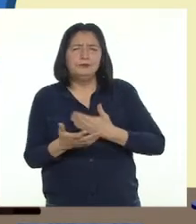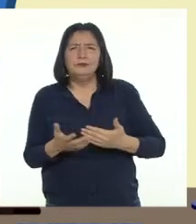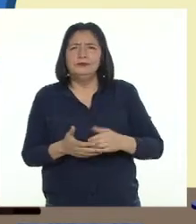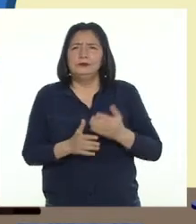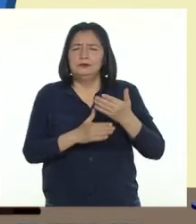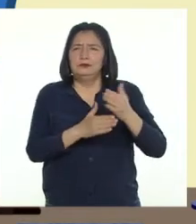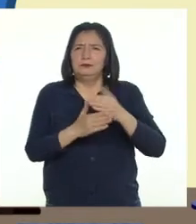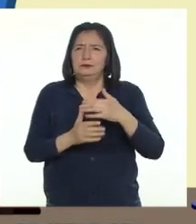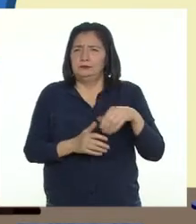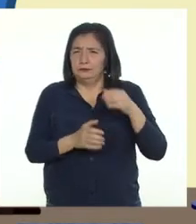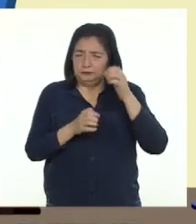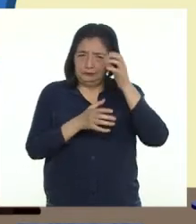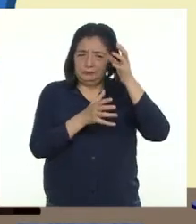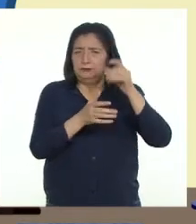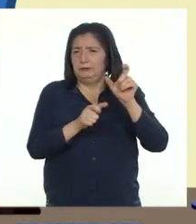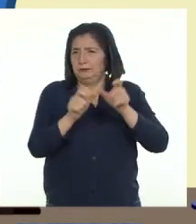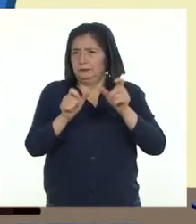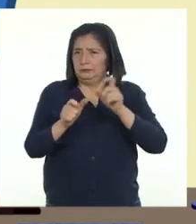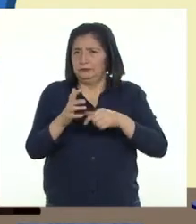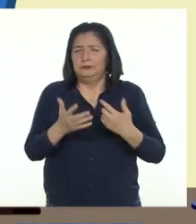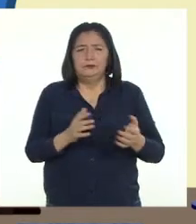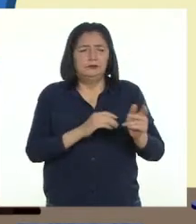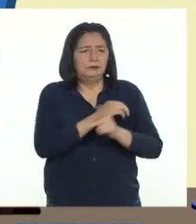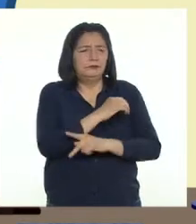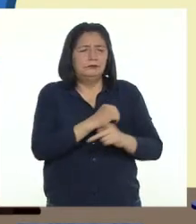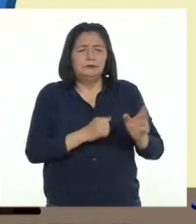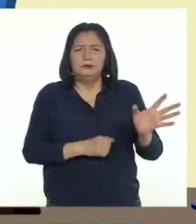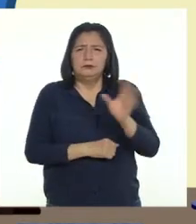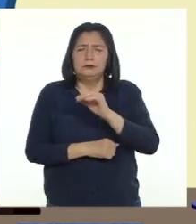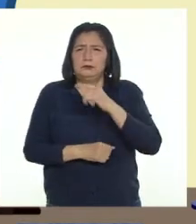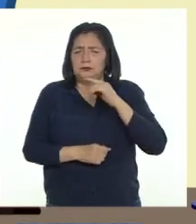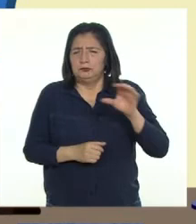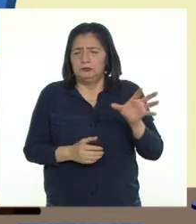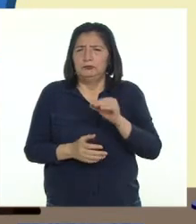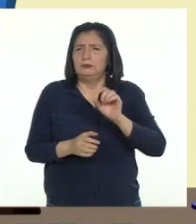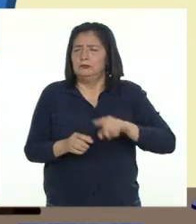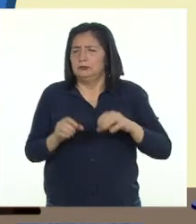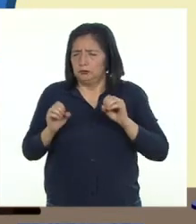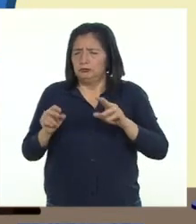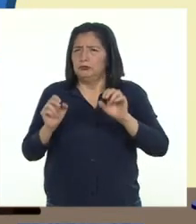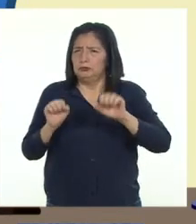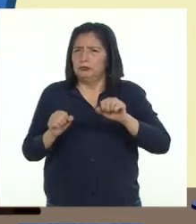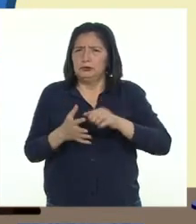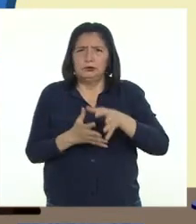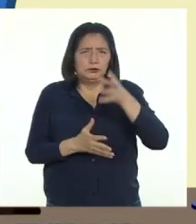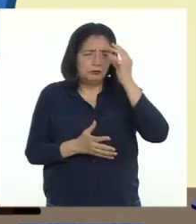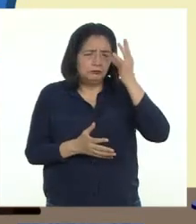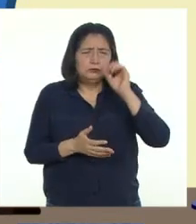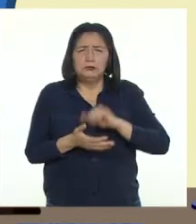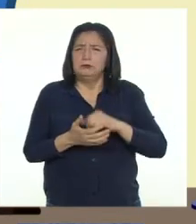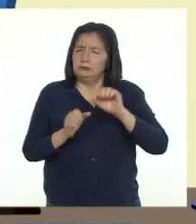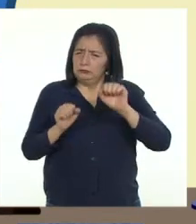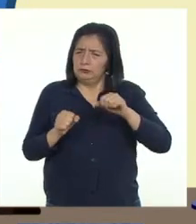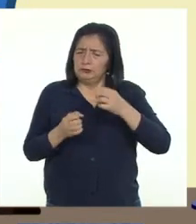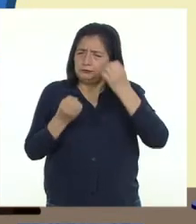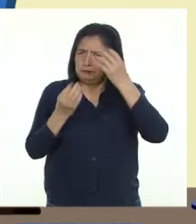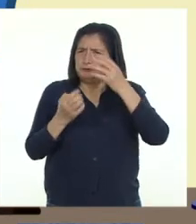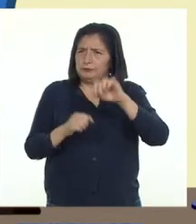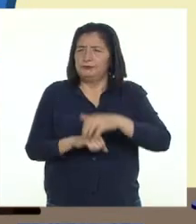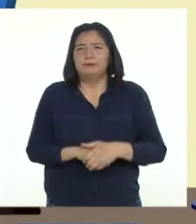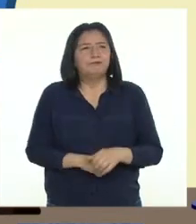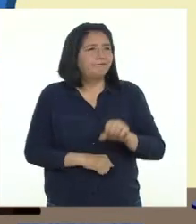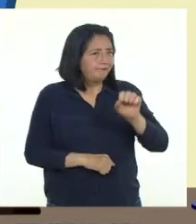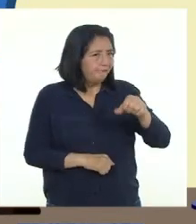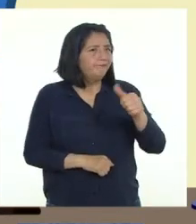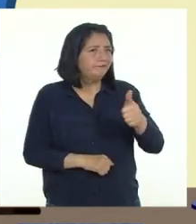el conocimiento posible a la gente de nuestro país. Todas y todos deben tener la oportunidad de aprender y conseguir información.